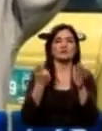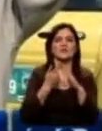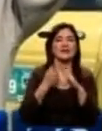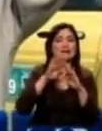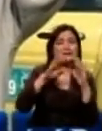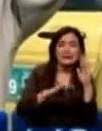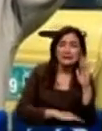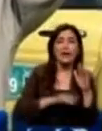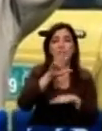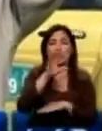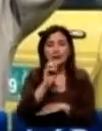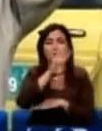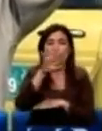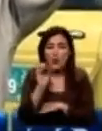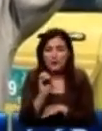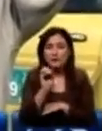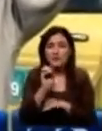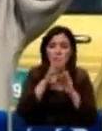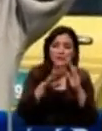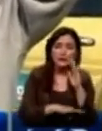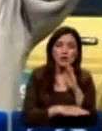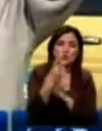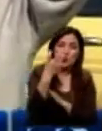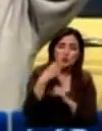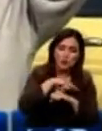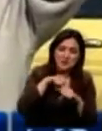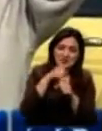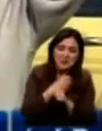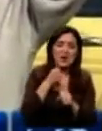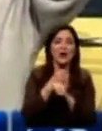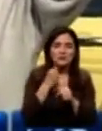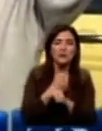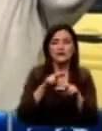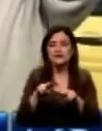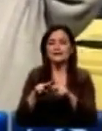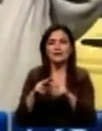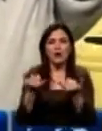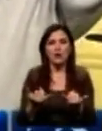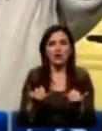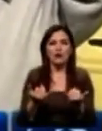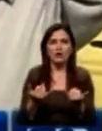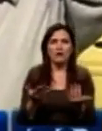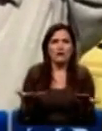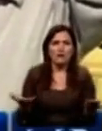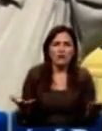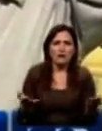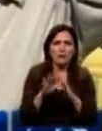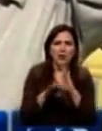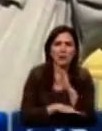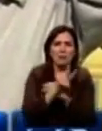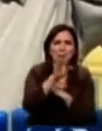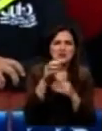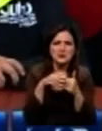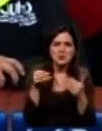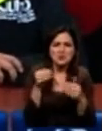30 a 40 dólares las 14 horas, 12 horas, ahora estamos llevando a nuestros hogares un promedio de